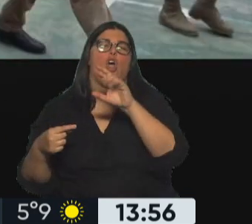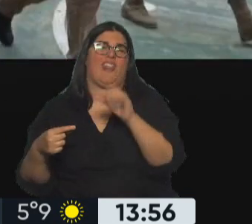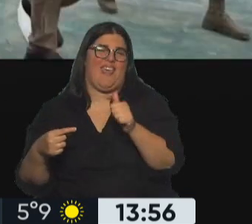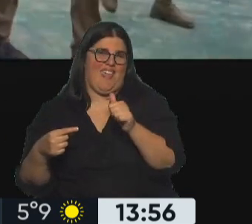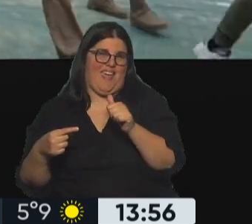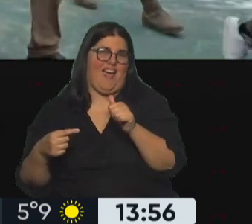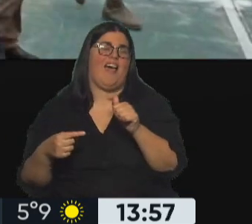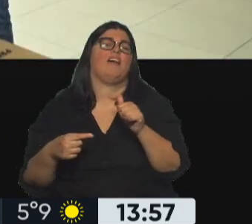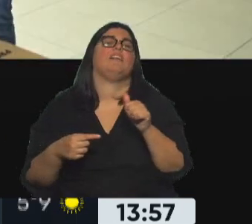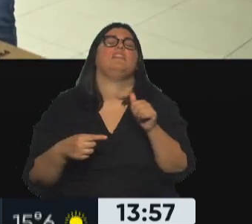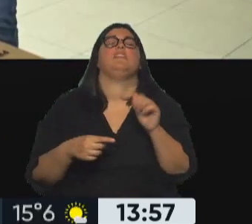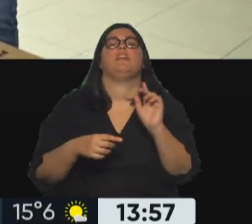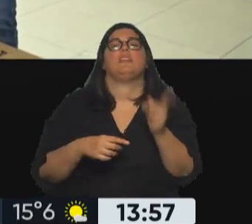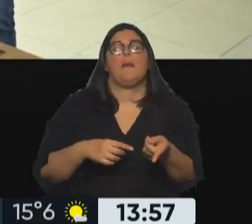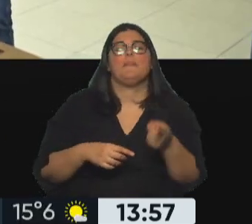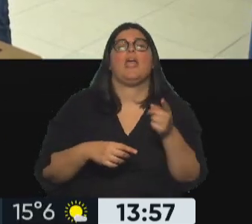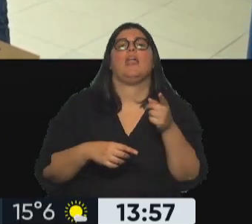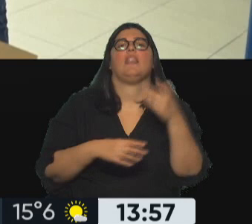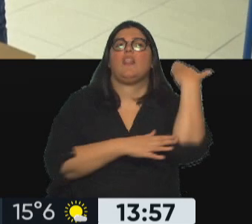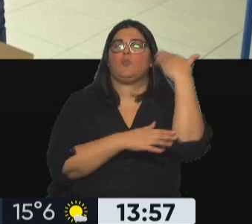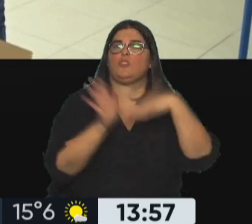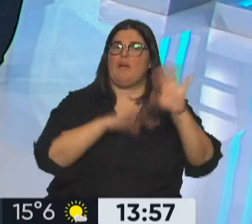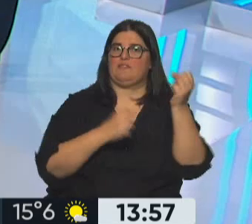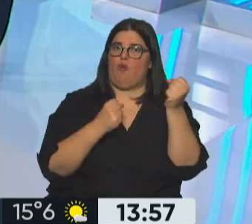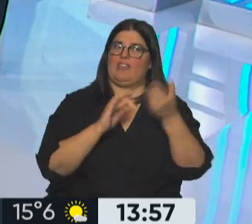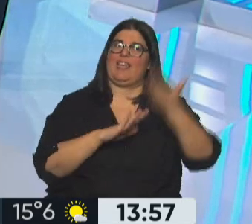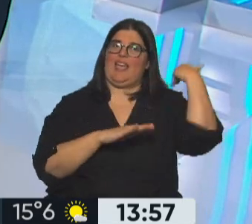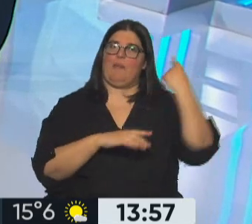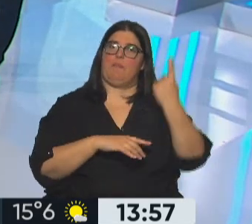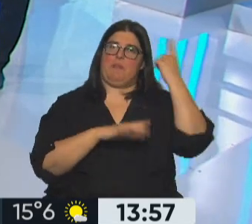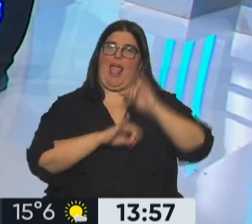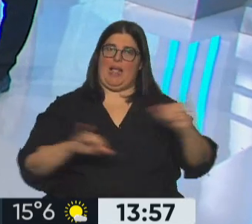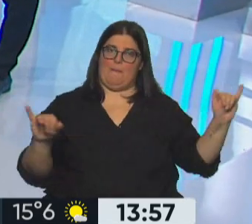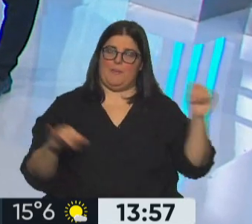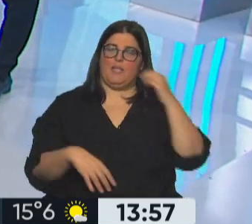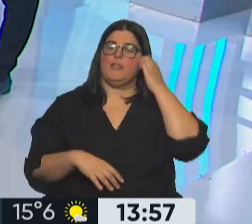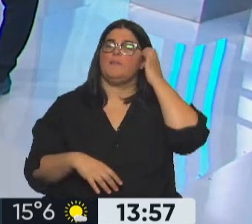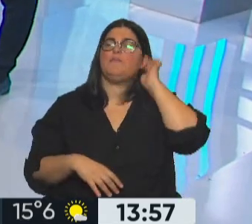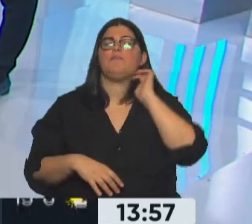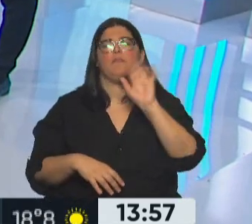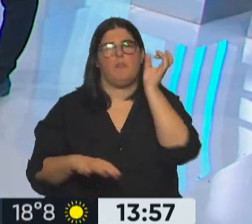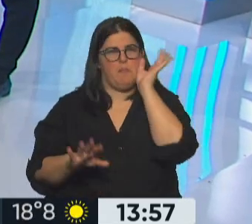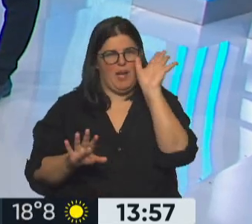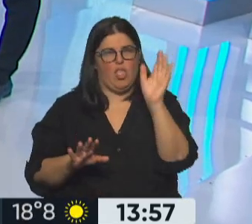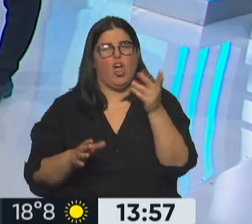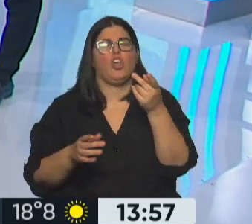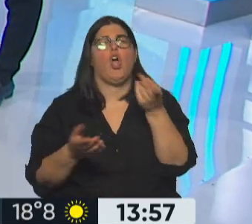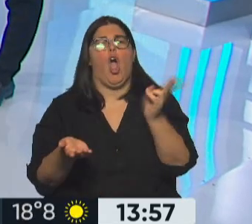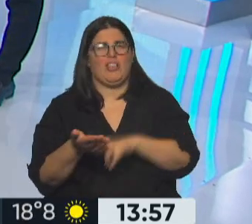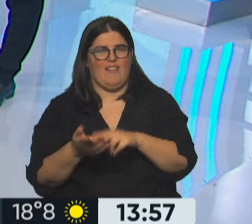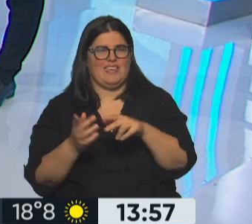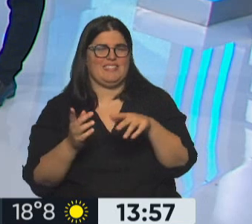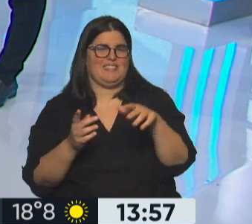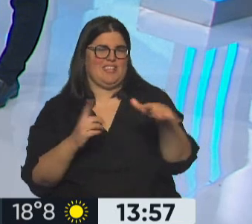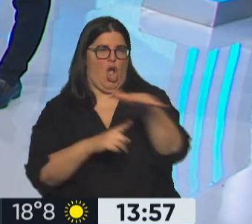un discurso más sólido que el que tuvo en la primera vuelta. Lo que ya se repite, hablando de escenarios que se repiten, para